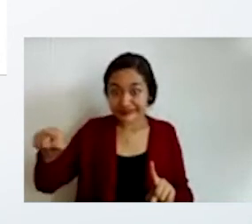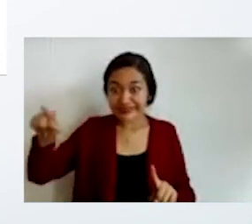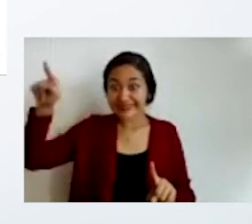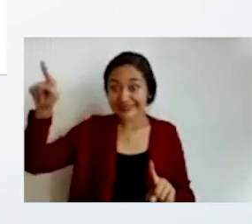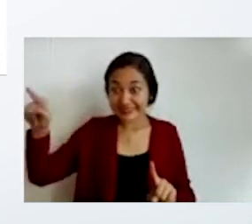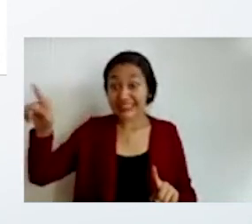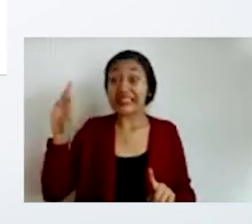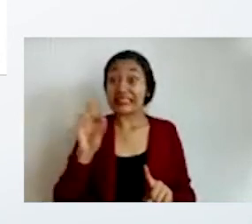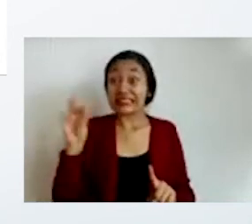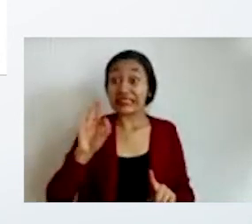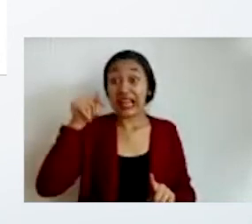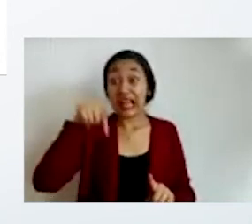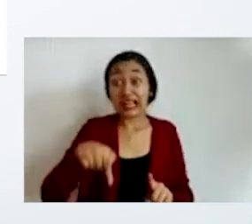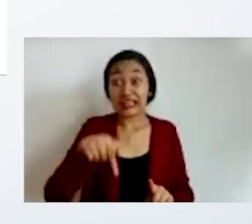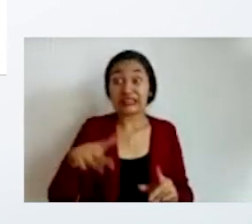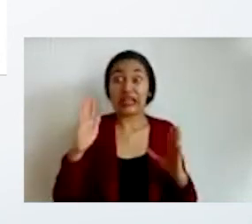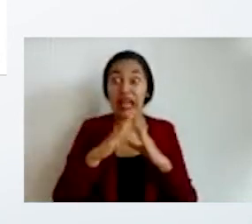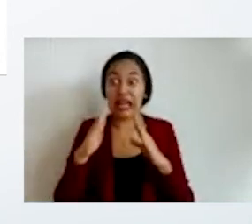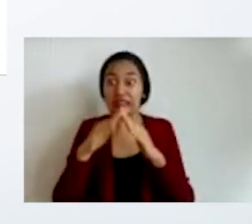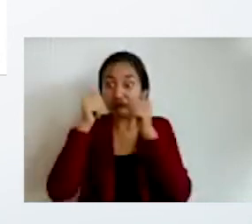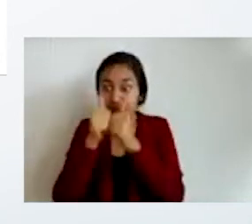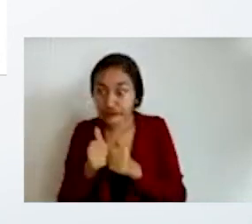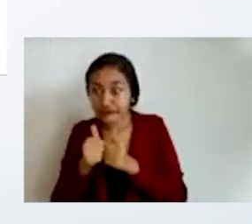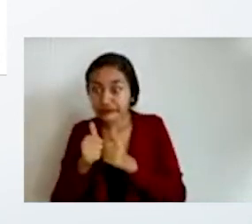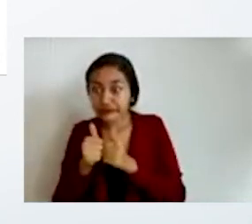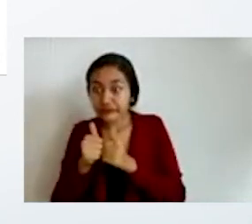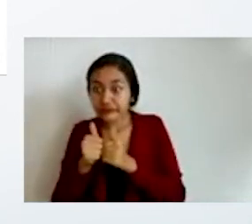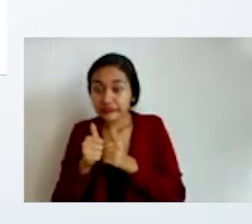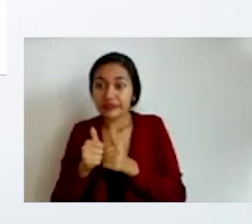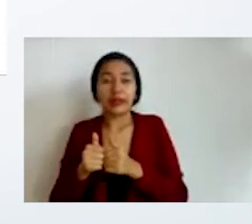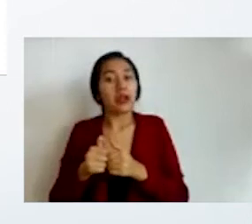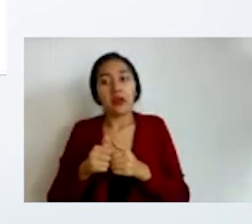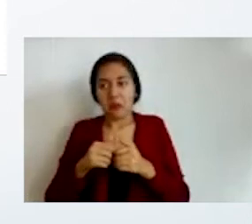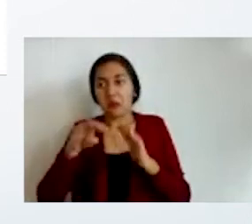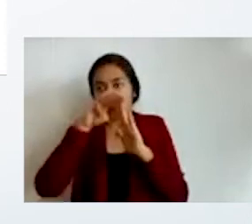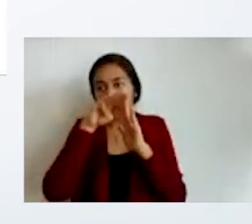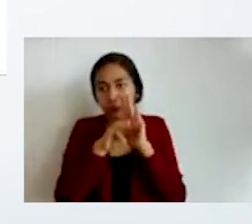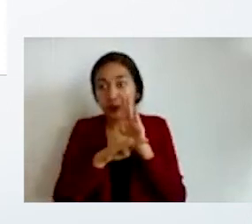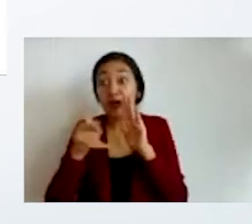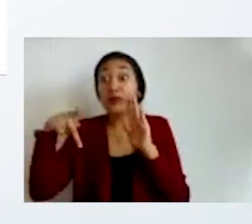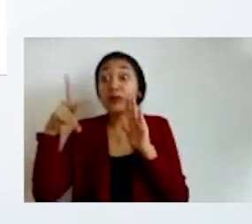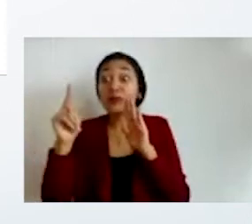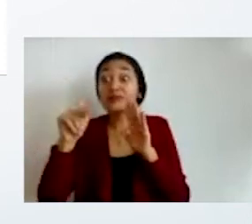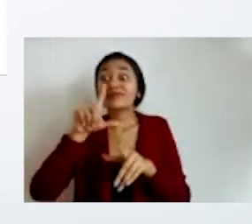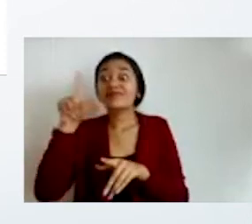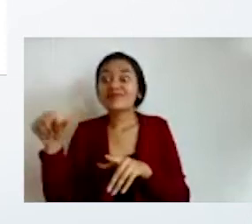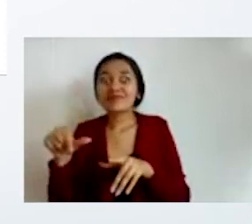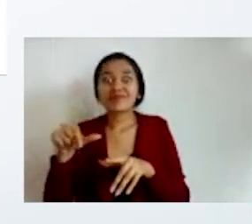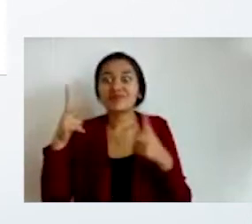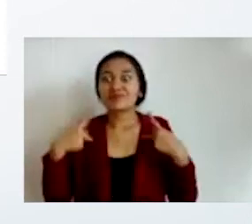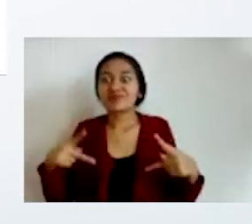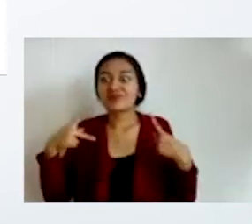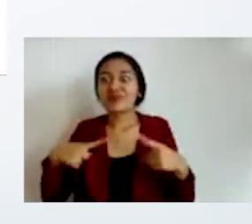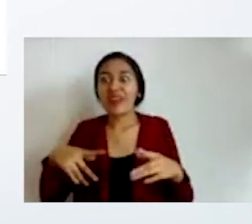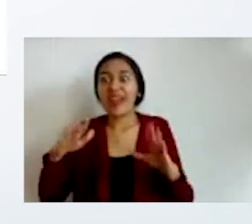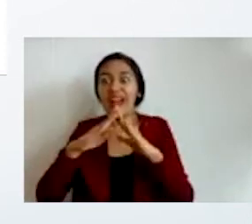muy poquitos casos, pero ahora que tenemos muchos casos, ya no se toleran las incertidumbres de